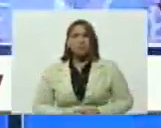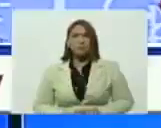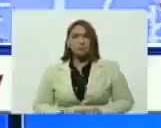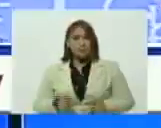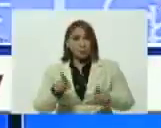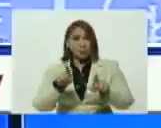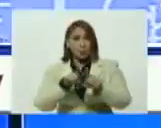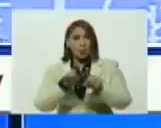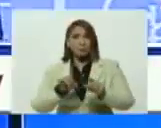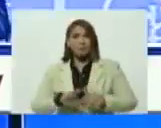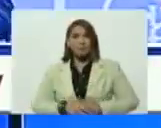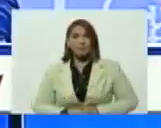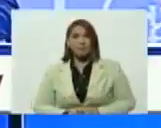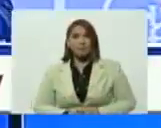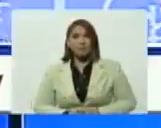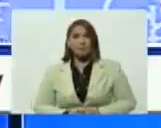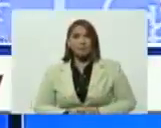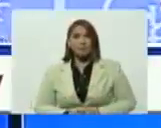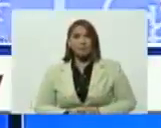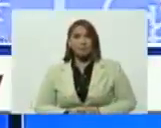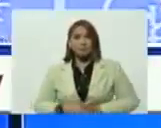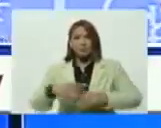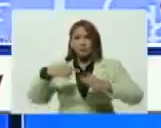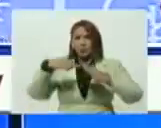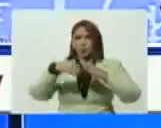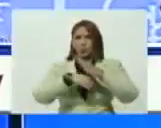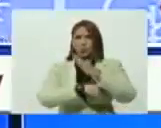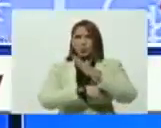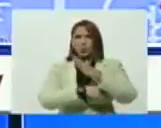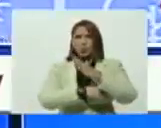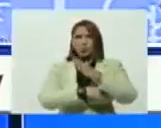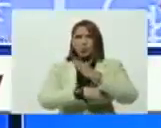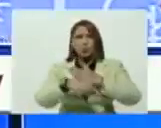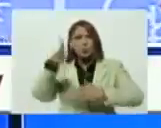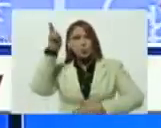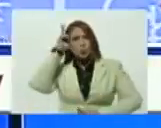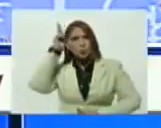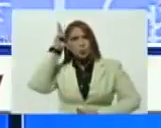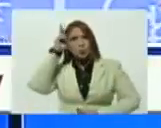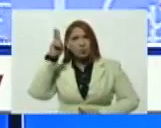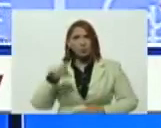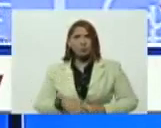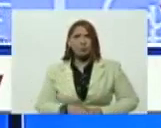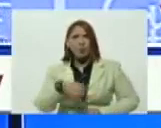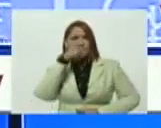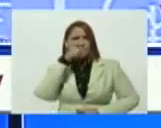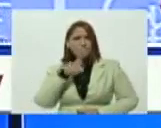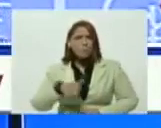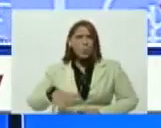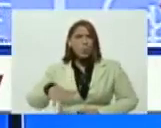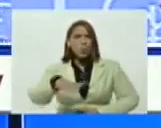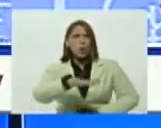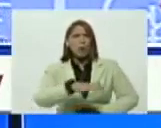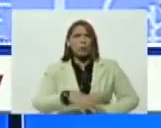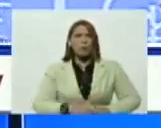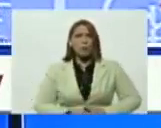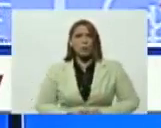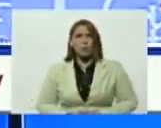Igualmente, de allá de la profundidad guayú, de los pueblos